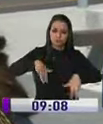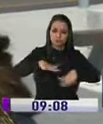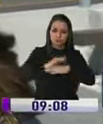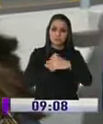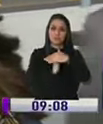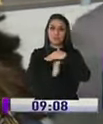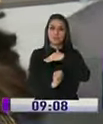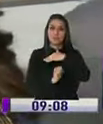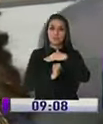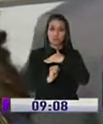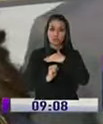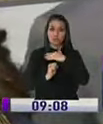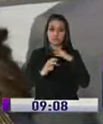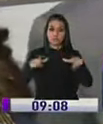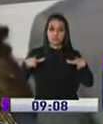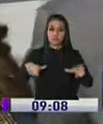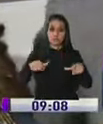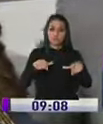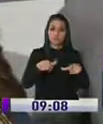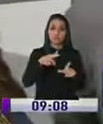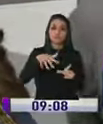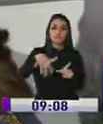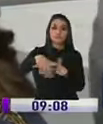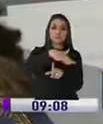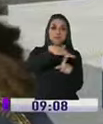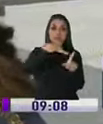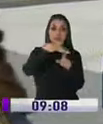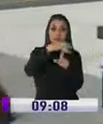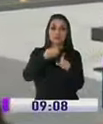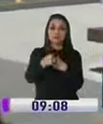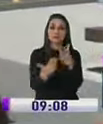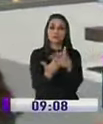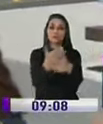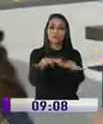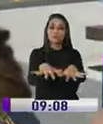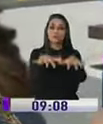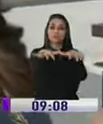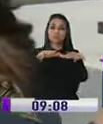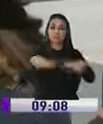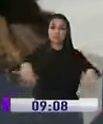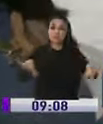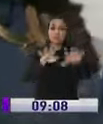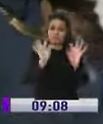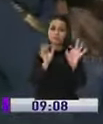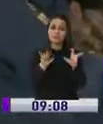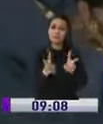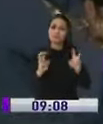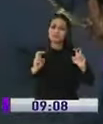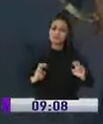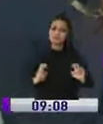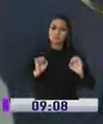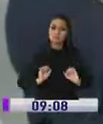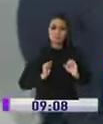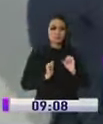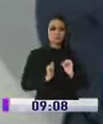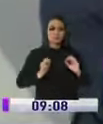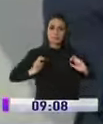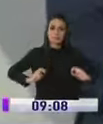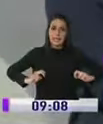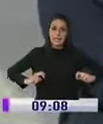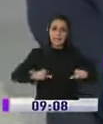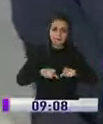metro y lo que será el parque y el nuevo centro de convenciones, pero también ha sido diseñado como un lugar de estancias, así que tenemos bancas con